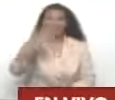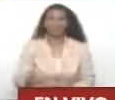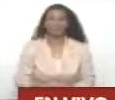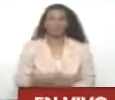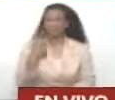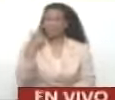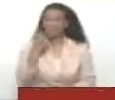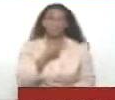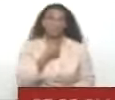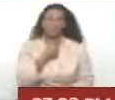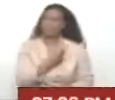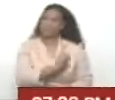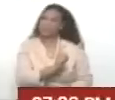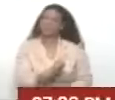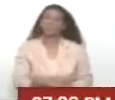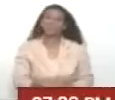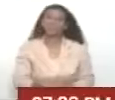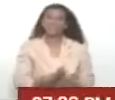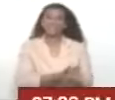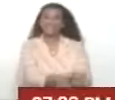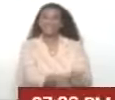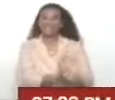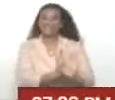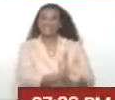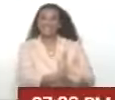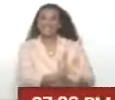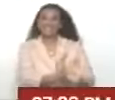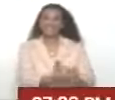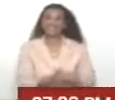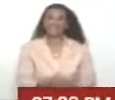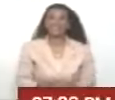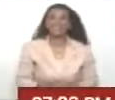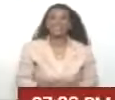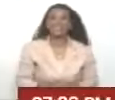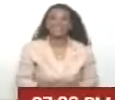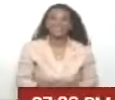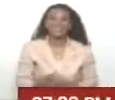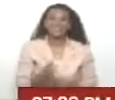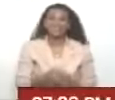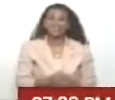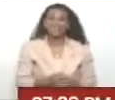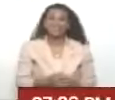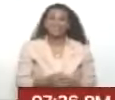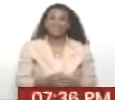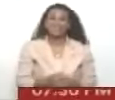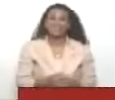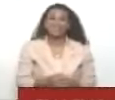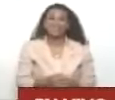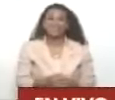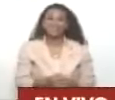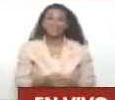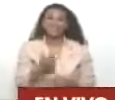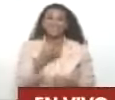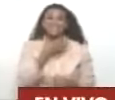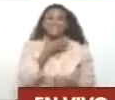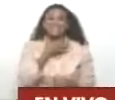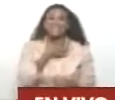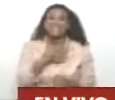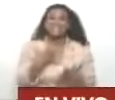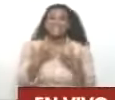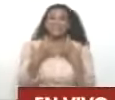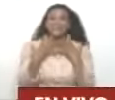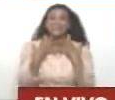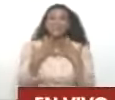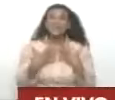De aquí a que terminemos, me lo tomo. Poco a poco, ¿verdad? Poco a poco. Hay que acostumbrar el... ¿Cómo dice usted? El huerguero. El huerguero. Se limpia